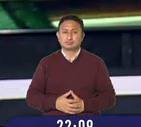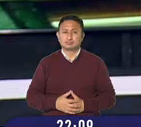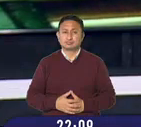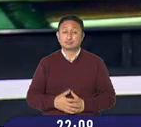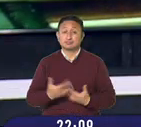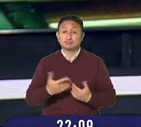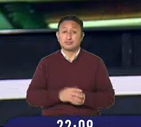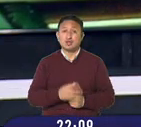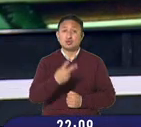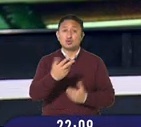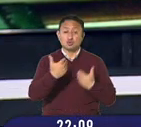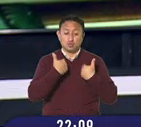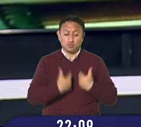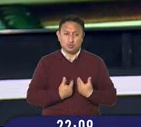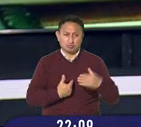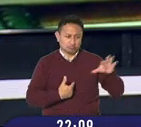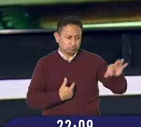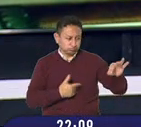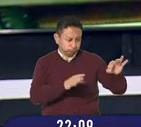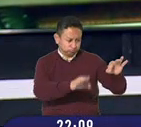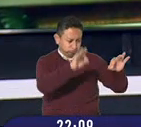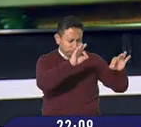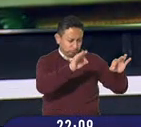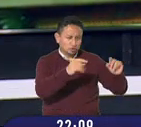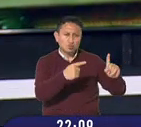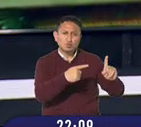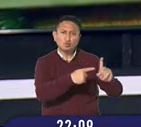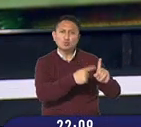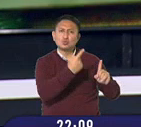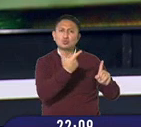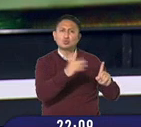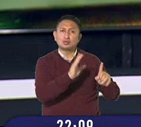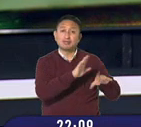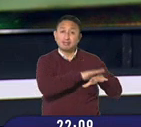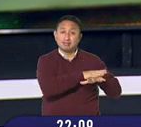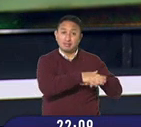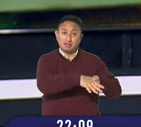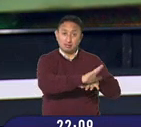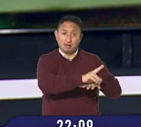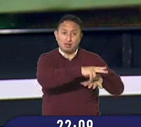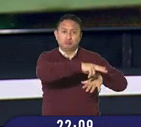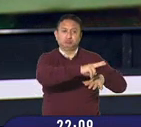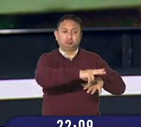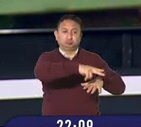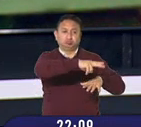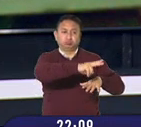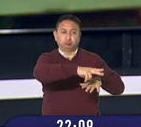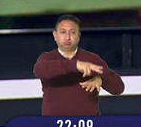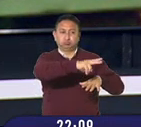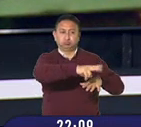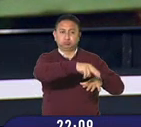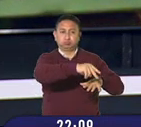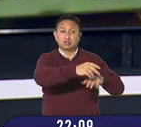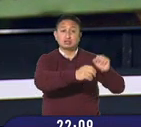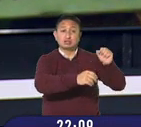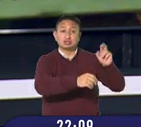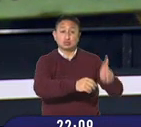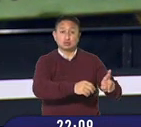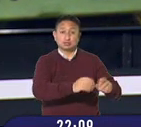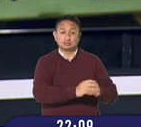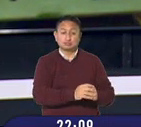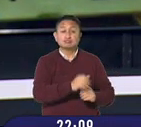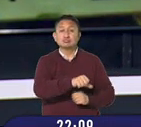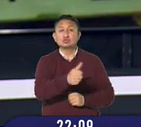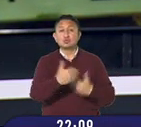Hayan dos cadáveres en Guayaquil. Uno de los cuerpos fue encontrado flotando en el estero Salado, al suroeste de la urbe. El